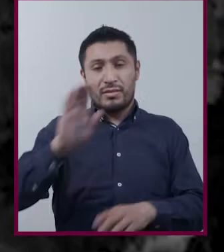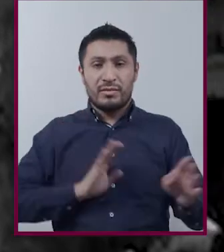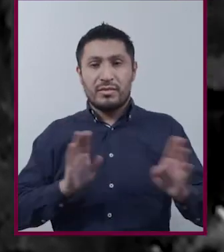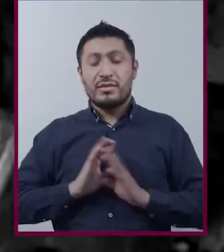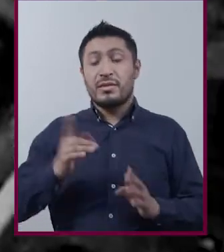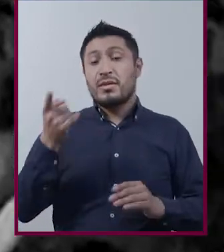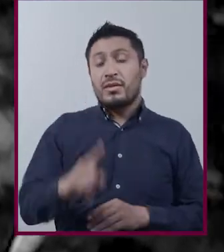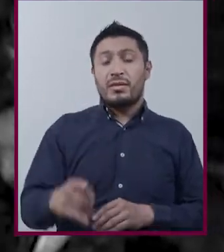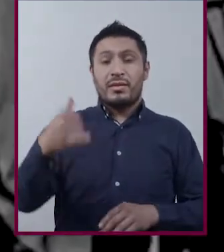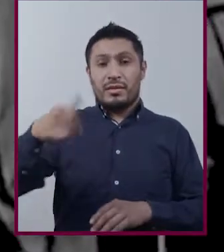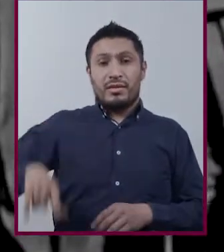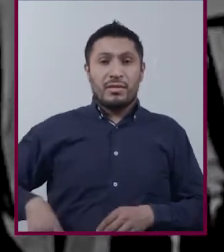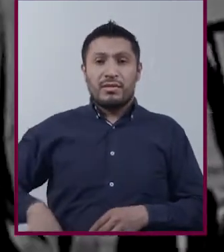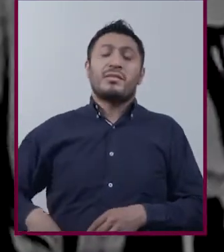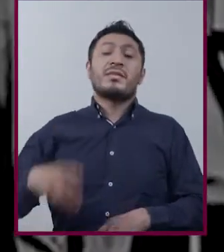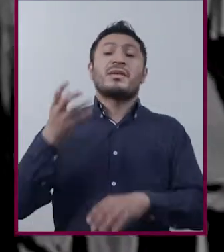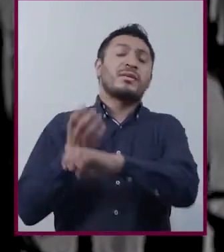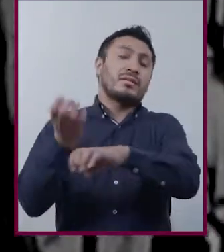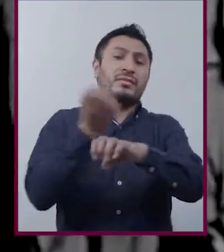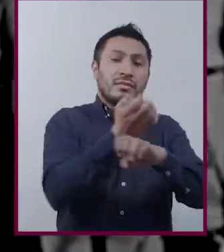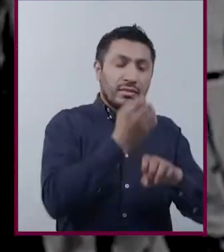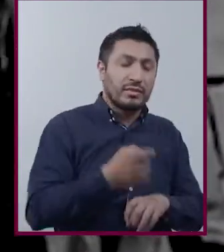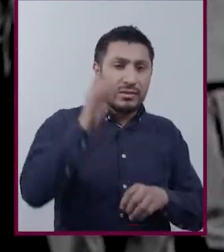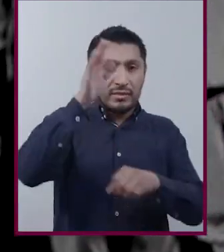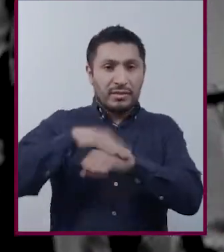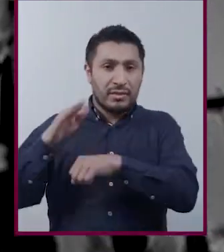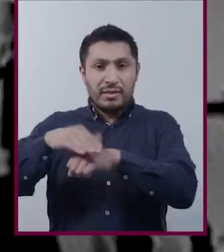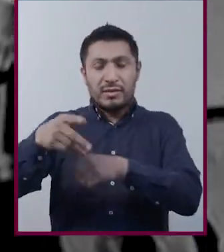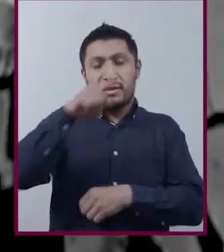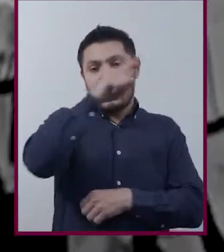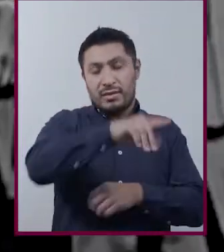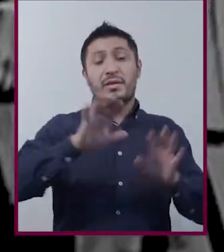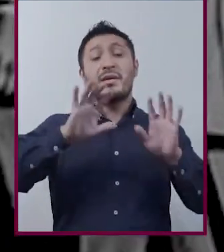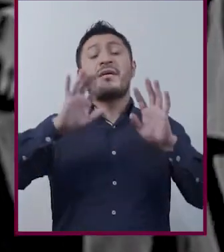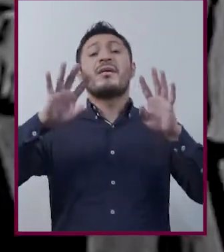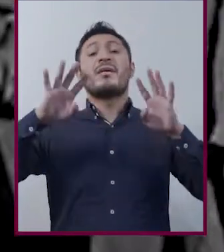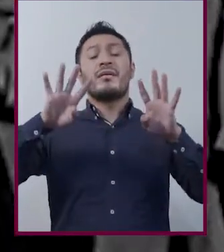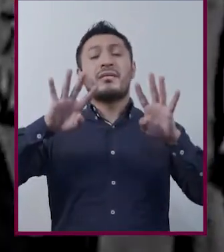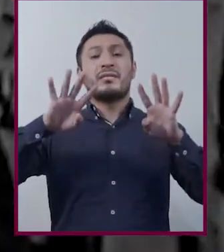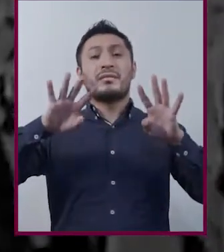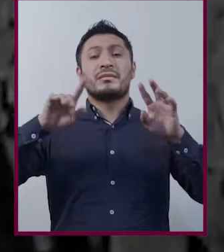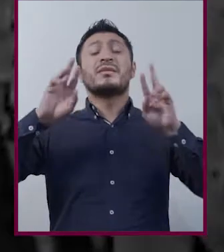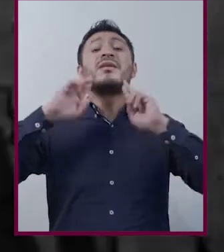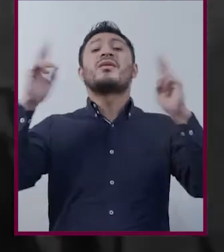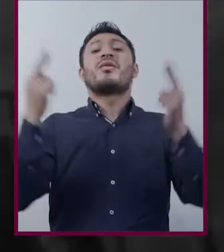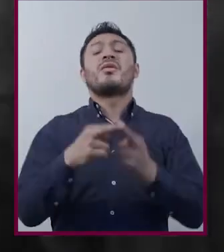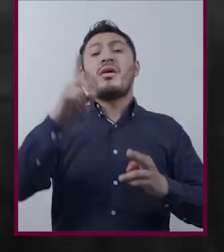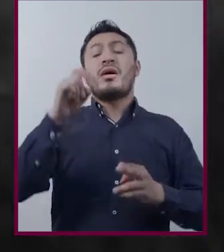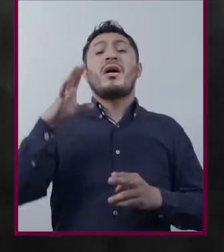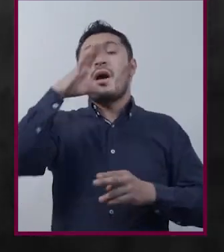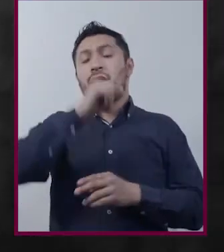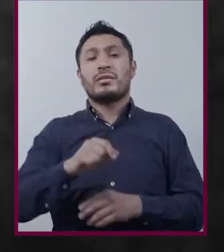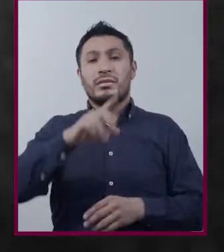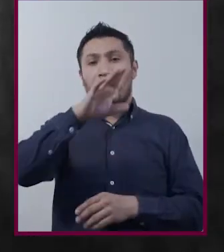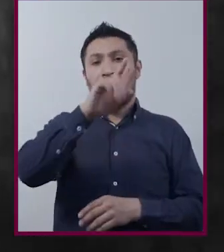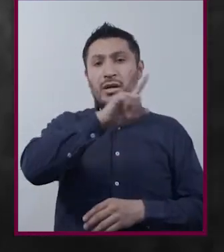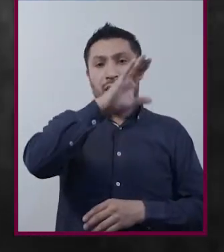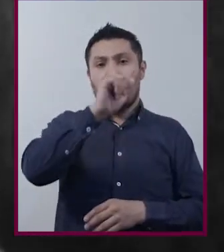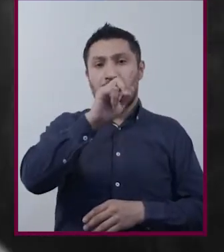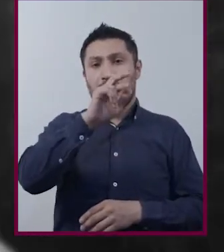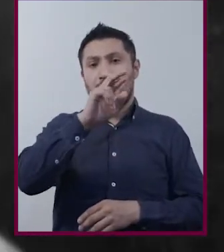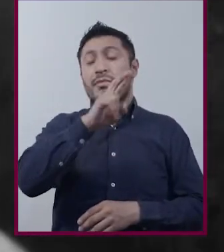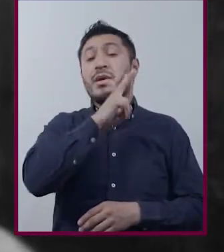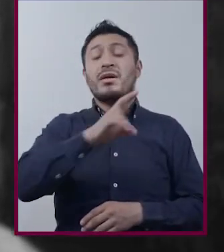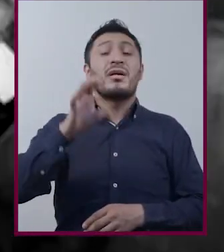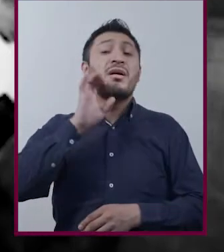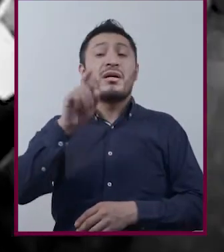fuerzas y gobernadores de los estados a la Convención de Aguascalientes, a la cual ni Carranza ni Zapata asistieron, con